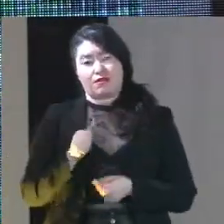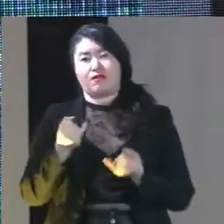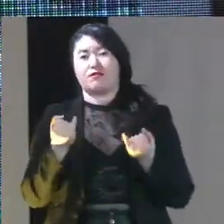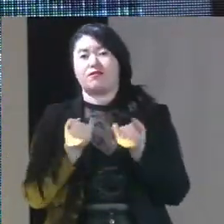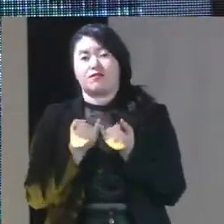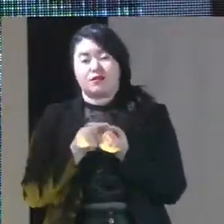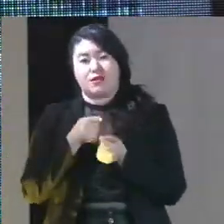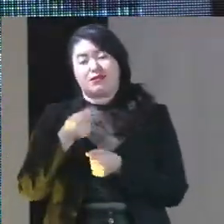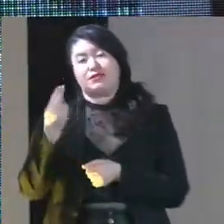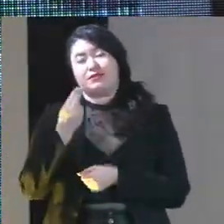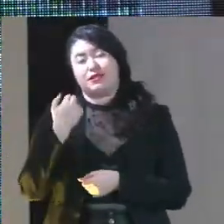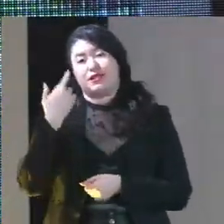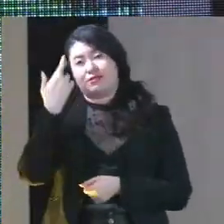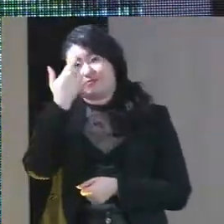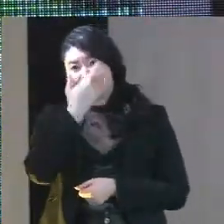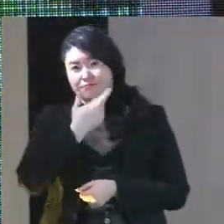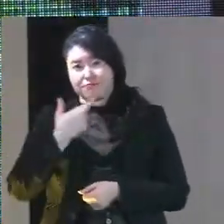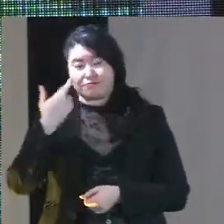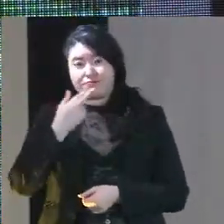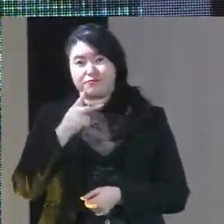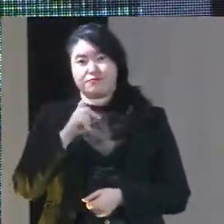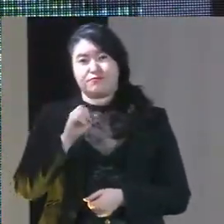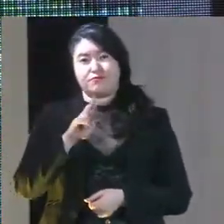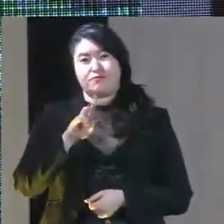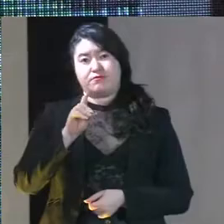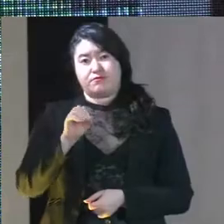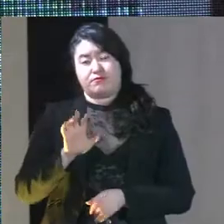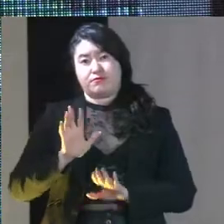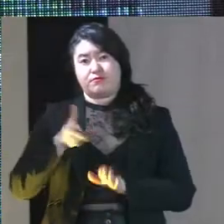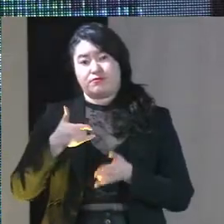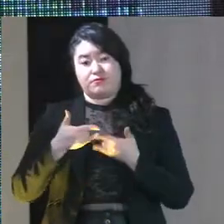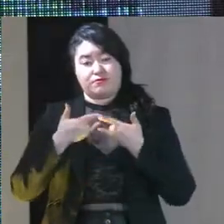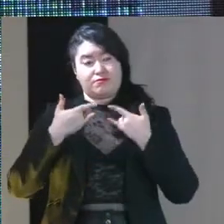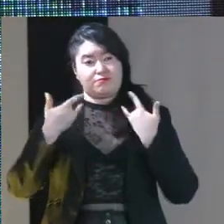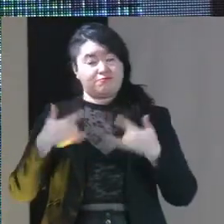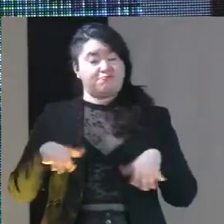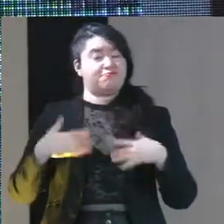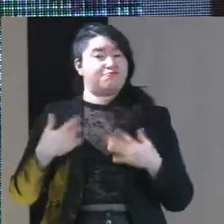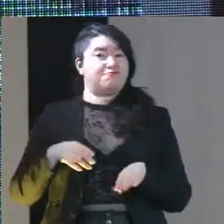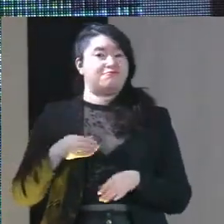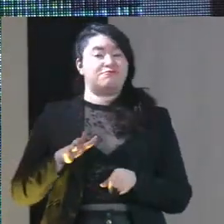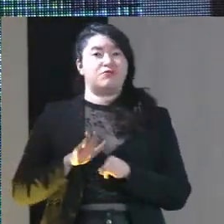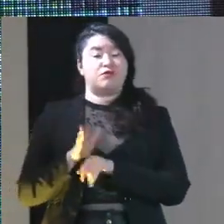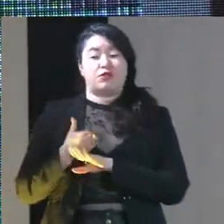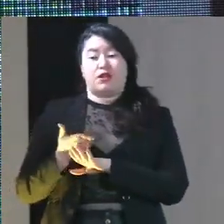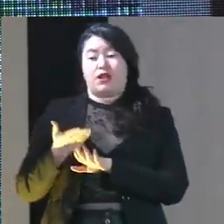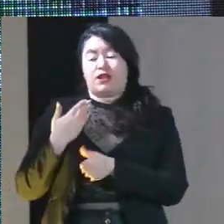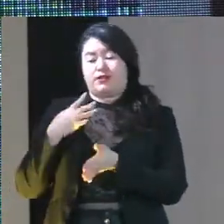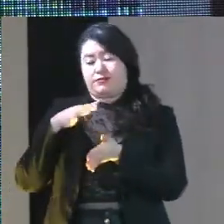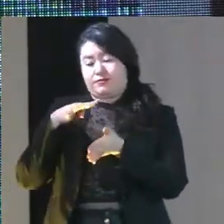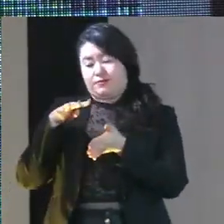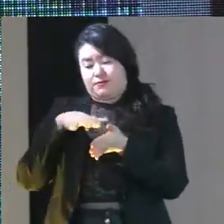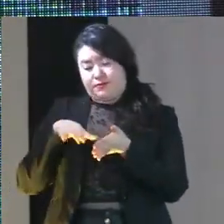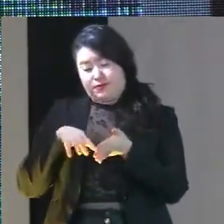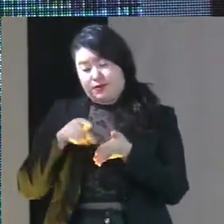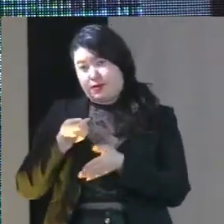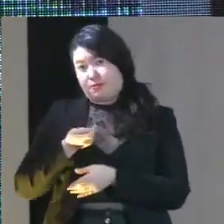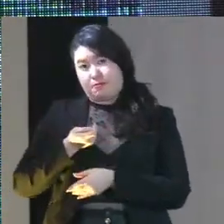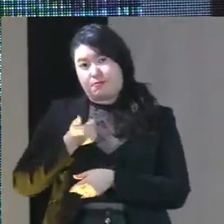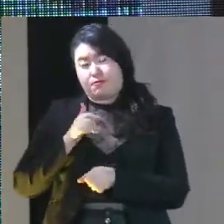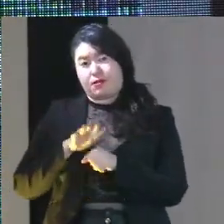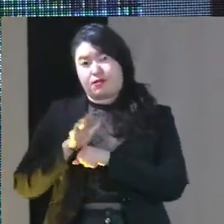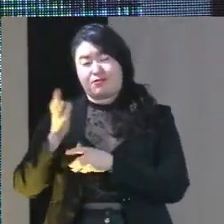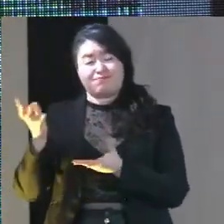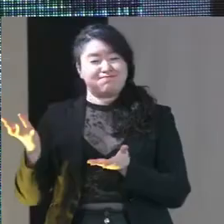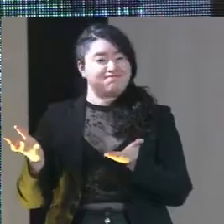ser revisitada. Pedro ya nos dio una brillante historia del prólogo, del preámbulo de la verdadera conquista que